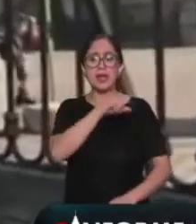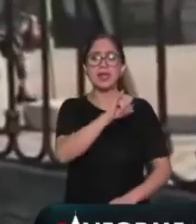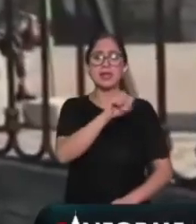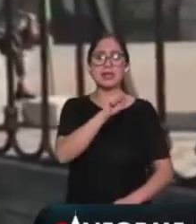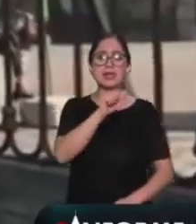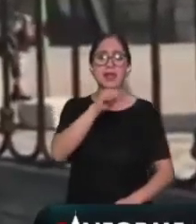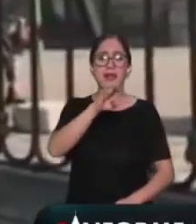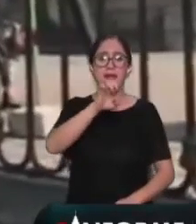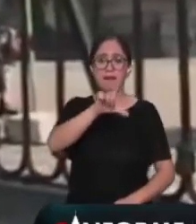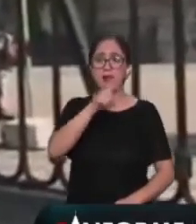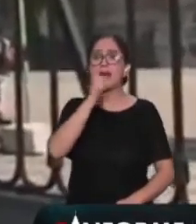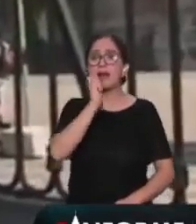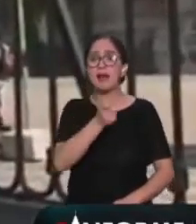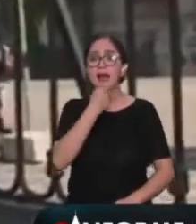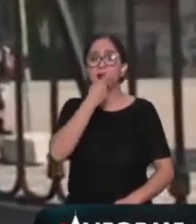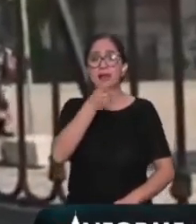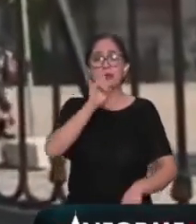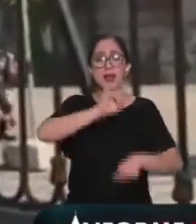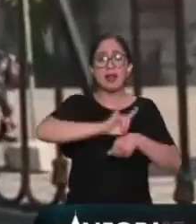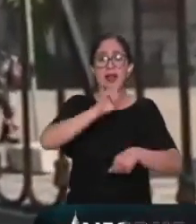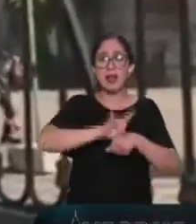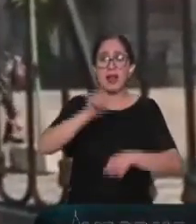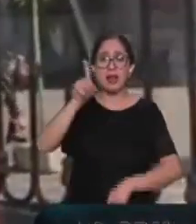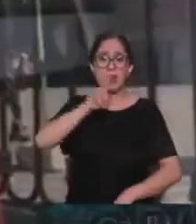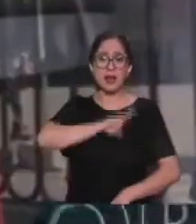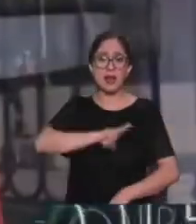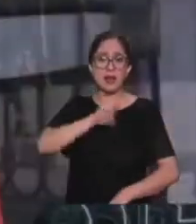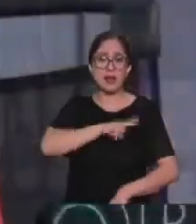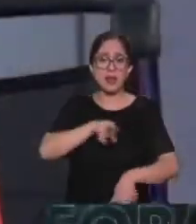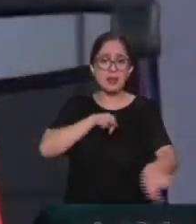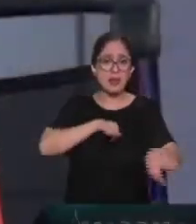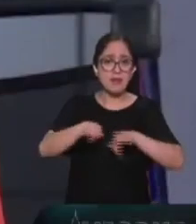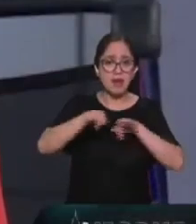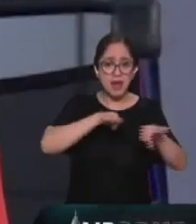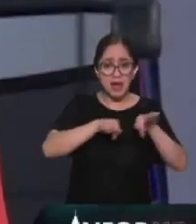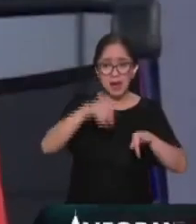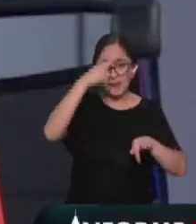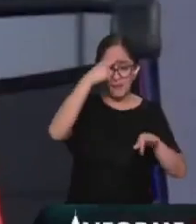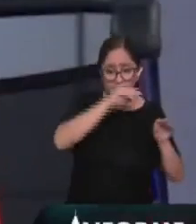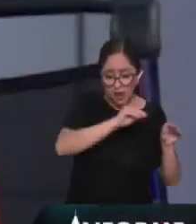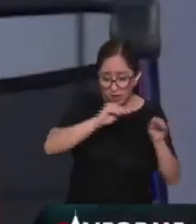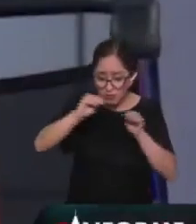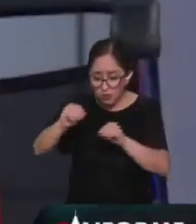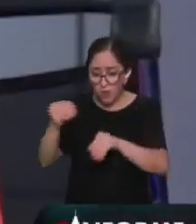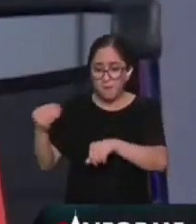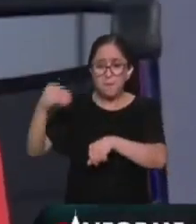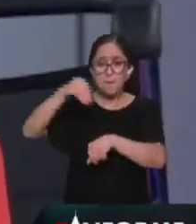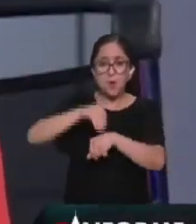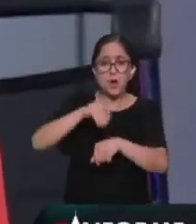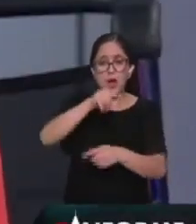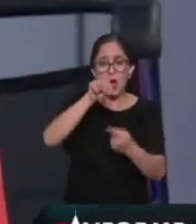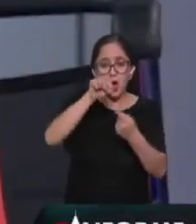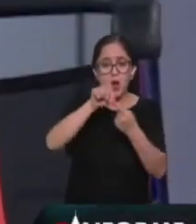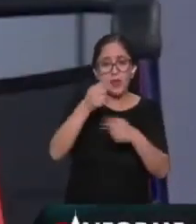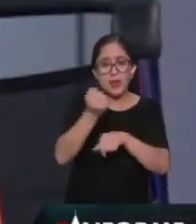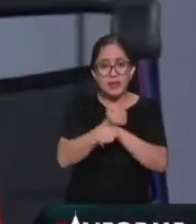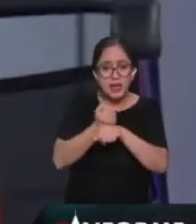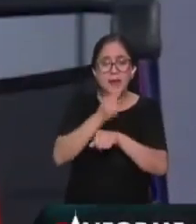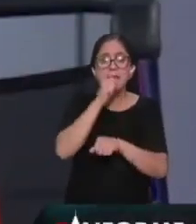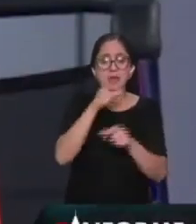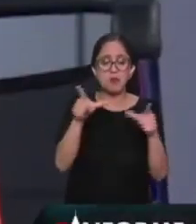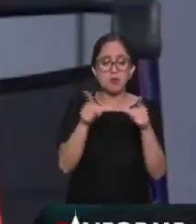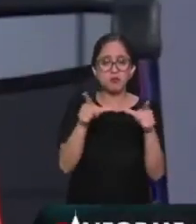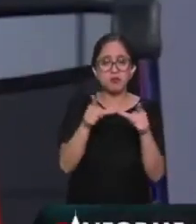de Gualas simuló rentar un departamento a través de un trabajador de ella para plantar una gota de sangre y una licencia de conducir, elementos que